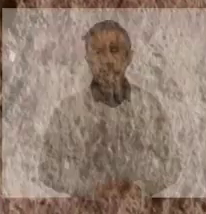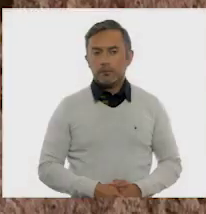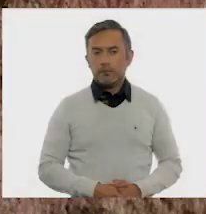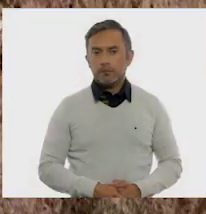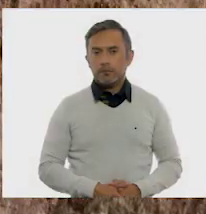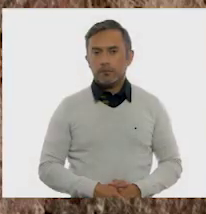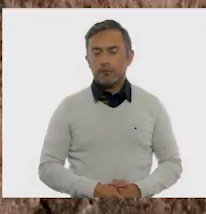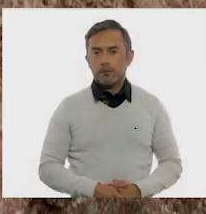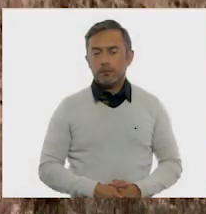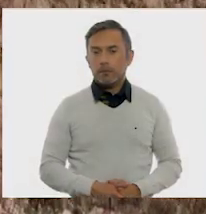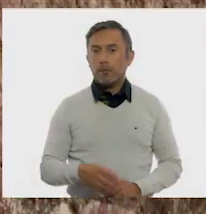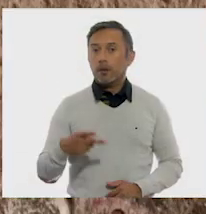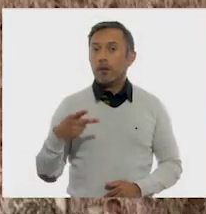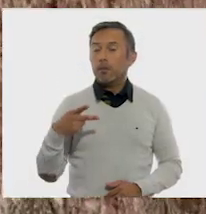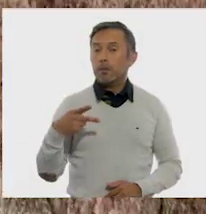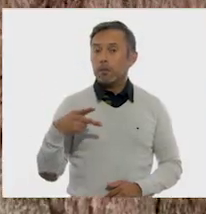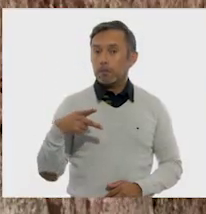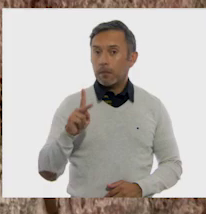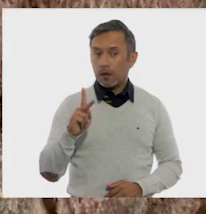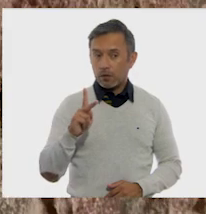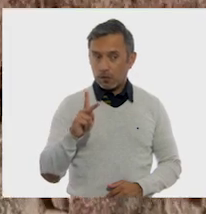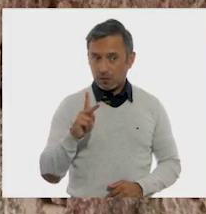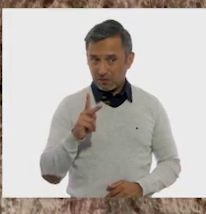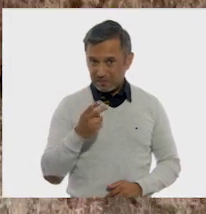Pero ¿a quién le estaban dando a conocer eso?